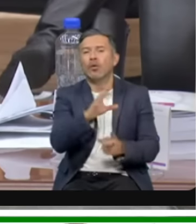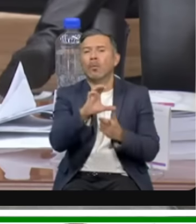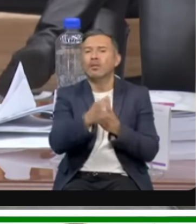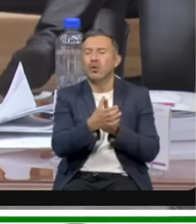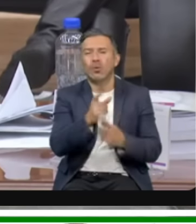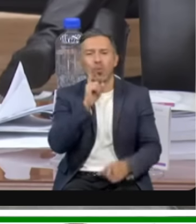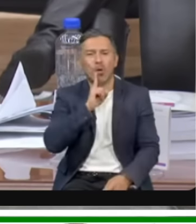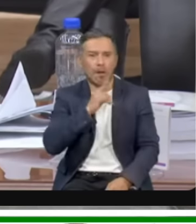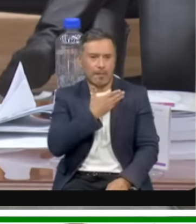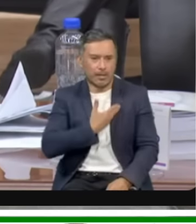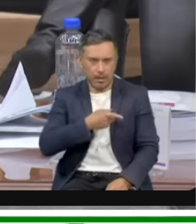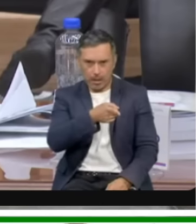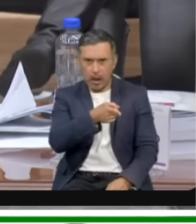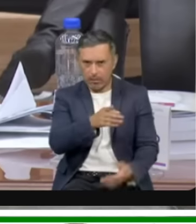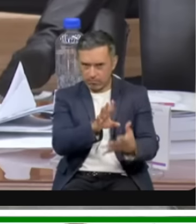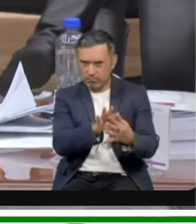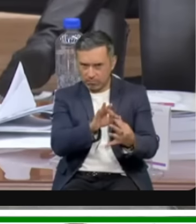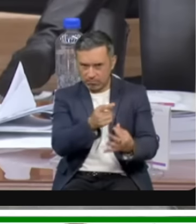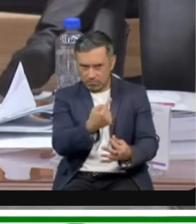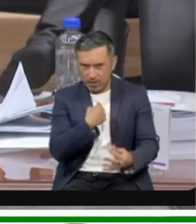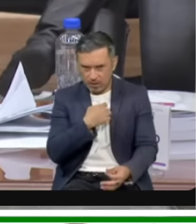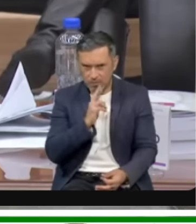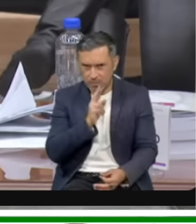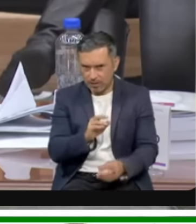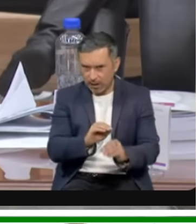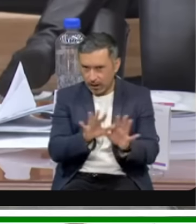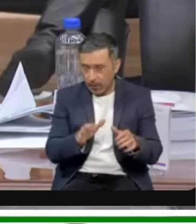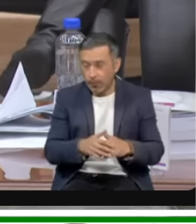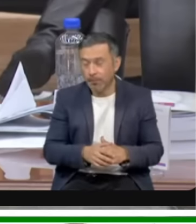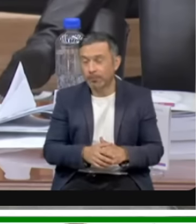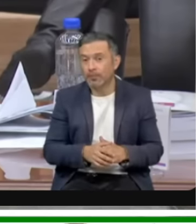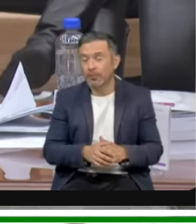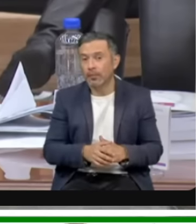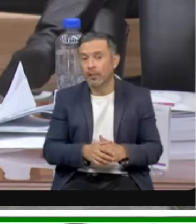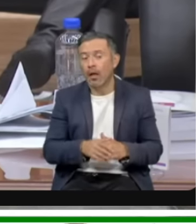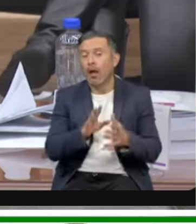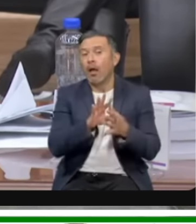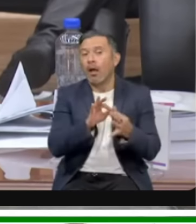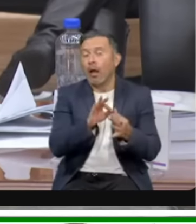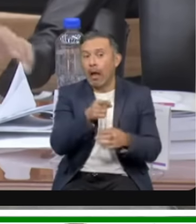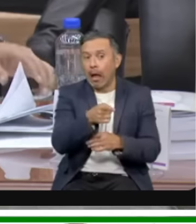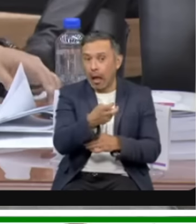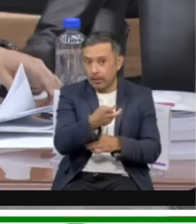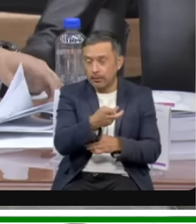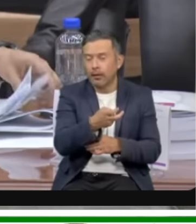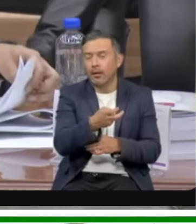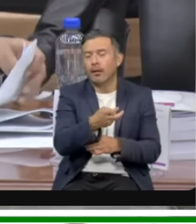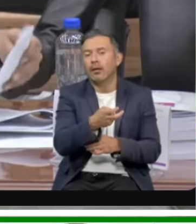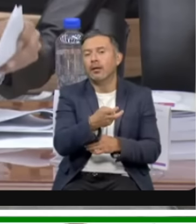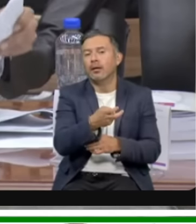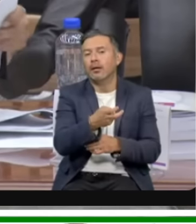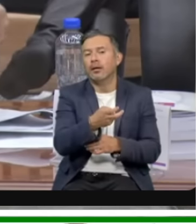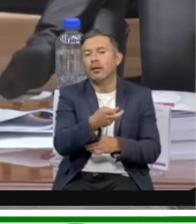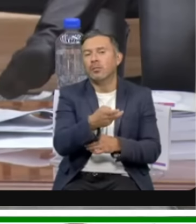la comisión y desde luego tengo por por lo que ella ha comentado pues trae relación con con con esta